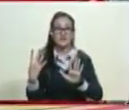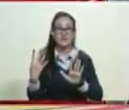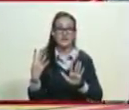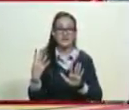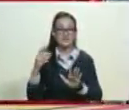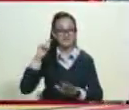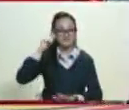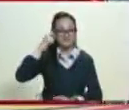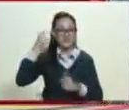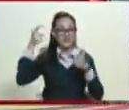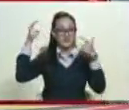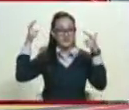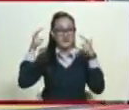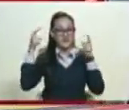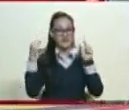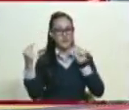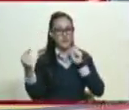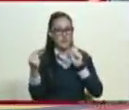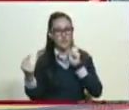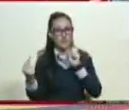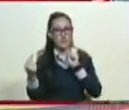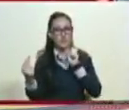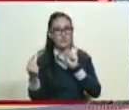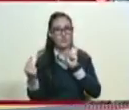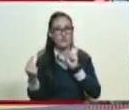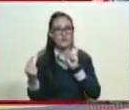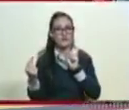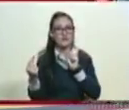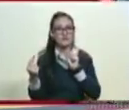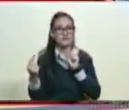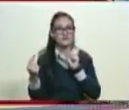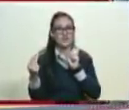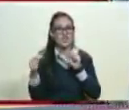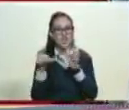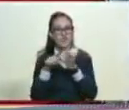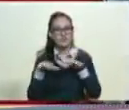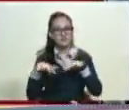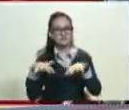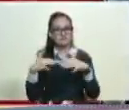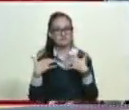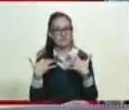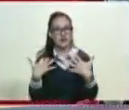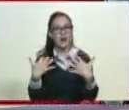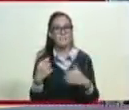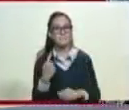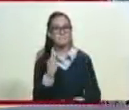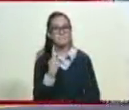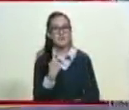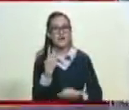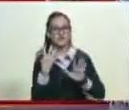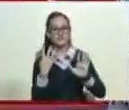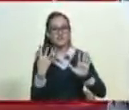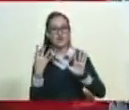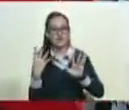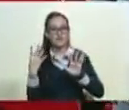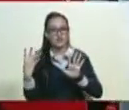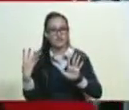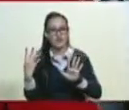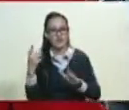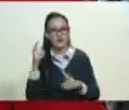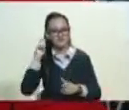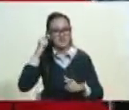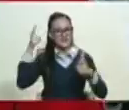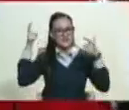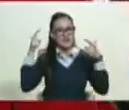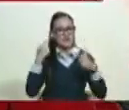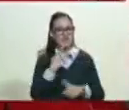comandante eterno un discurso en la plenipotenciaria de 1999. Y decía nuestro